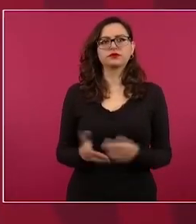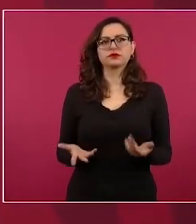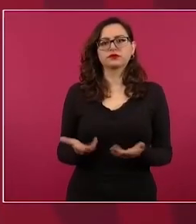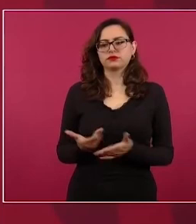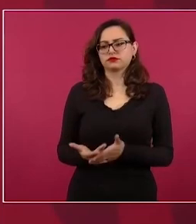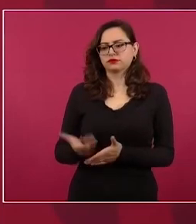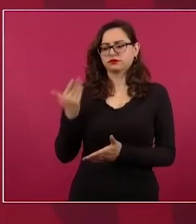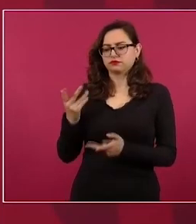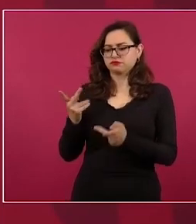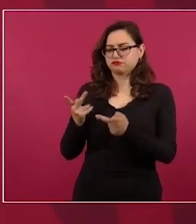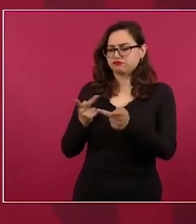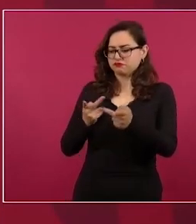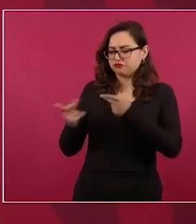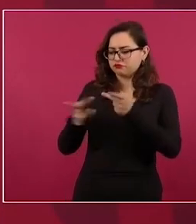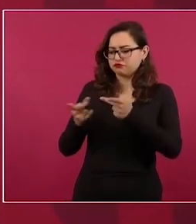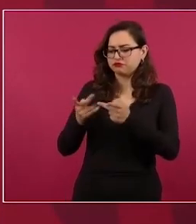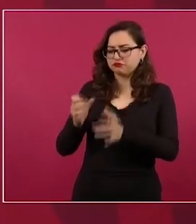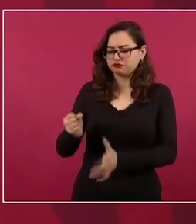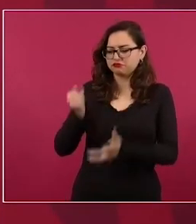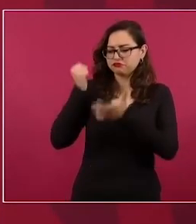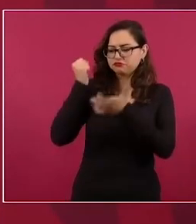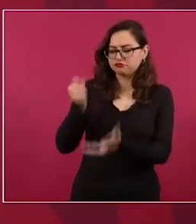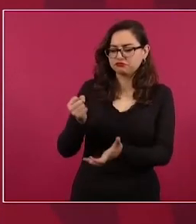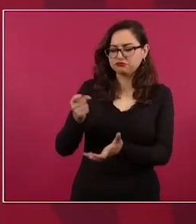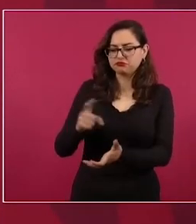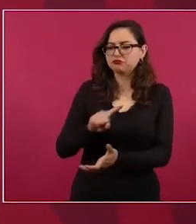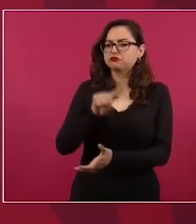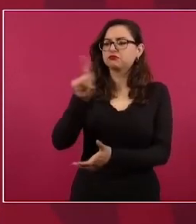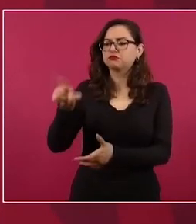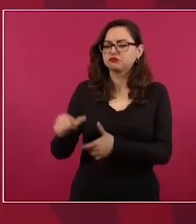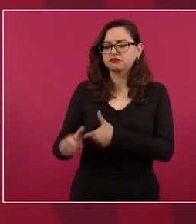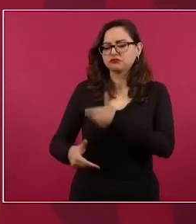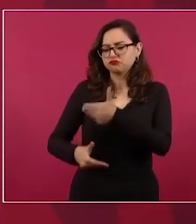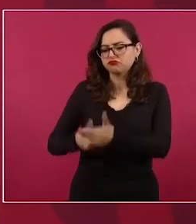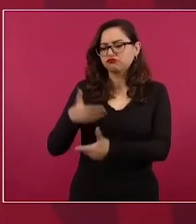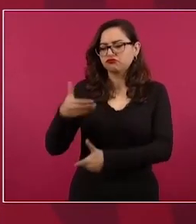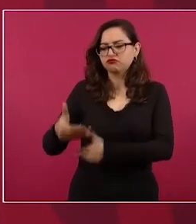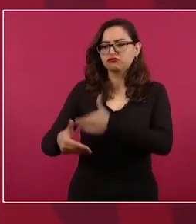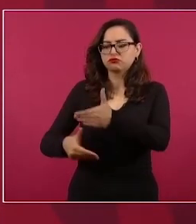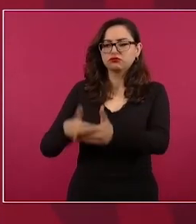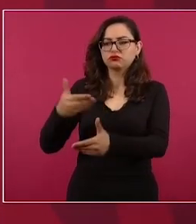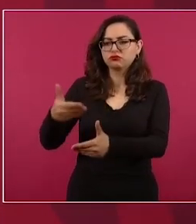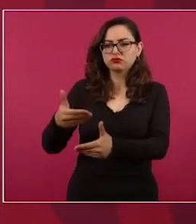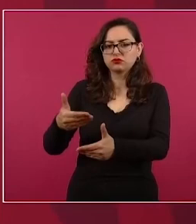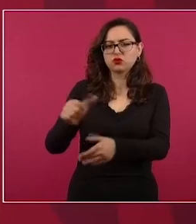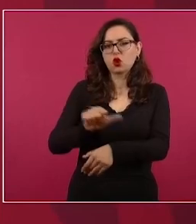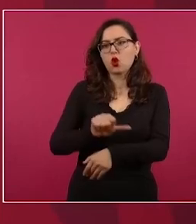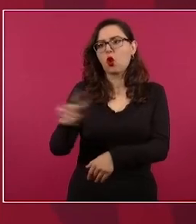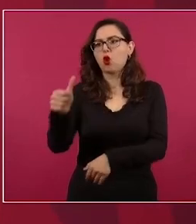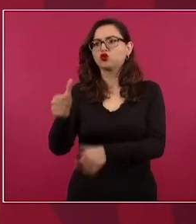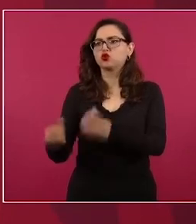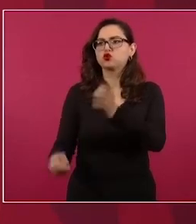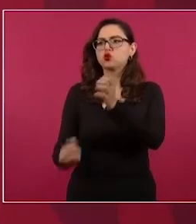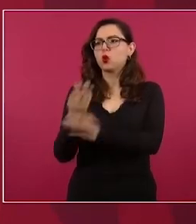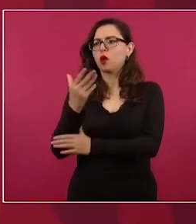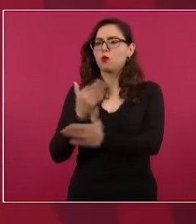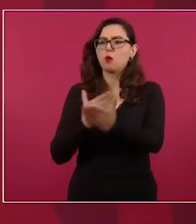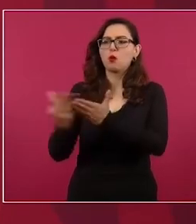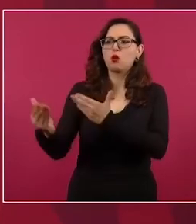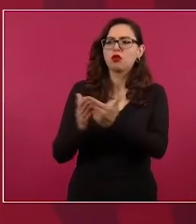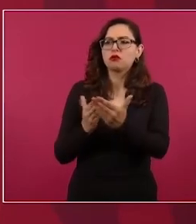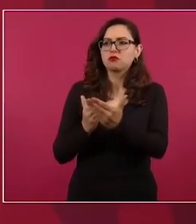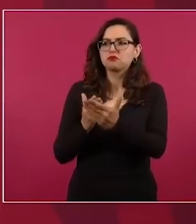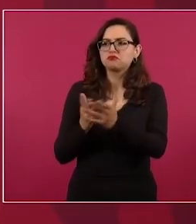originalmente equipos que se necesitan y se